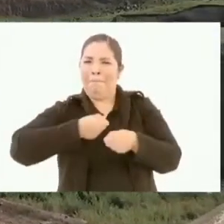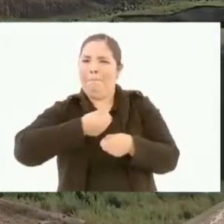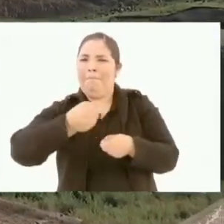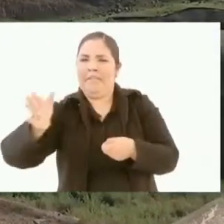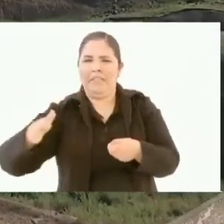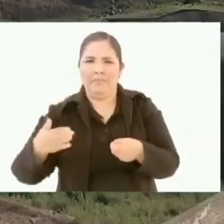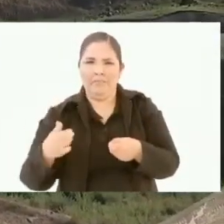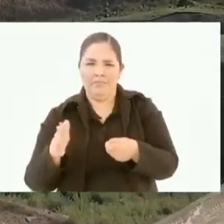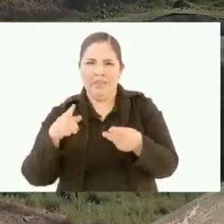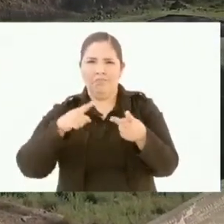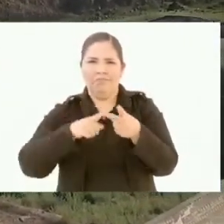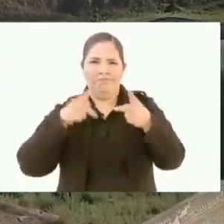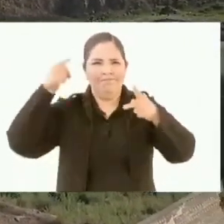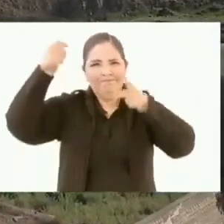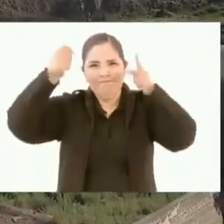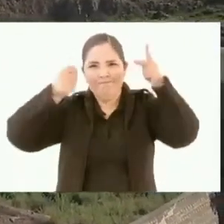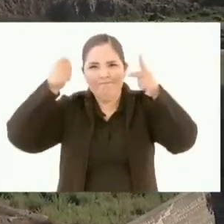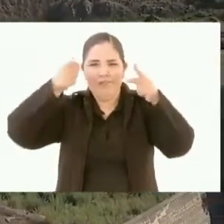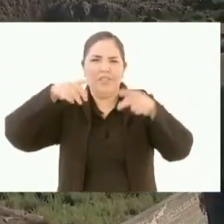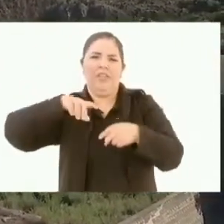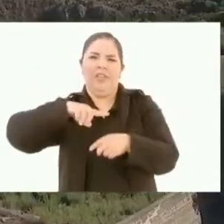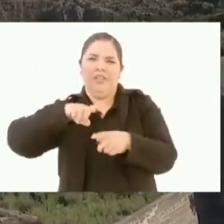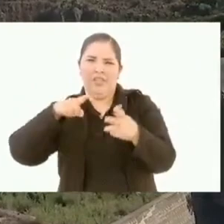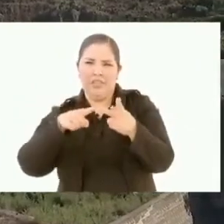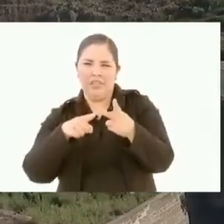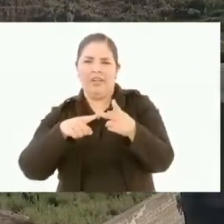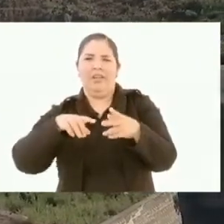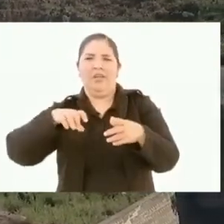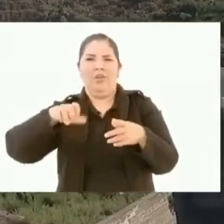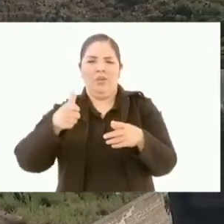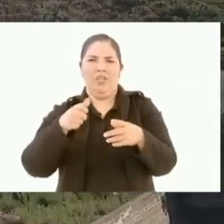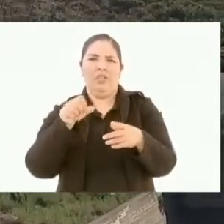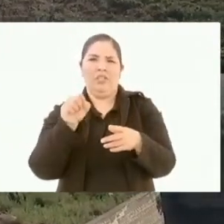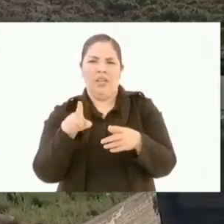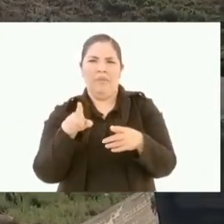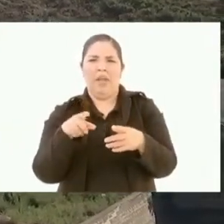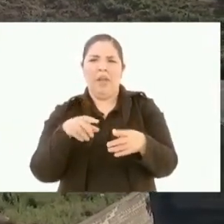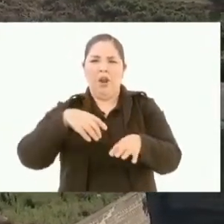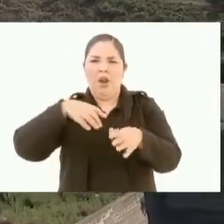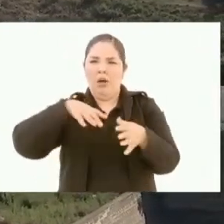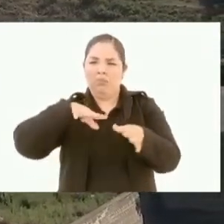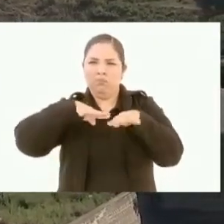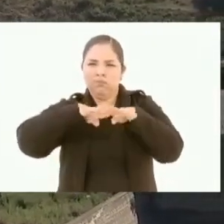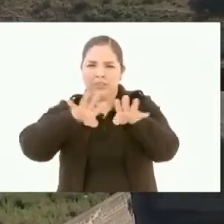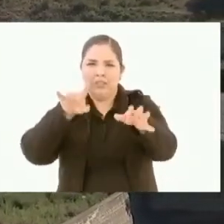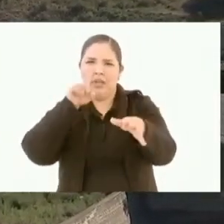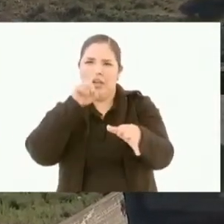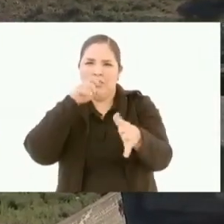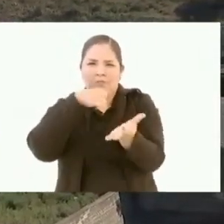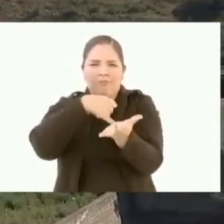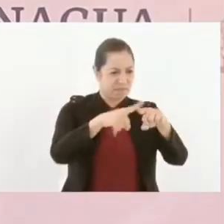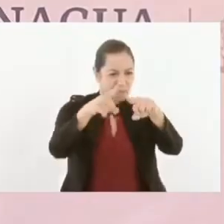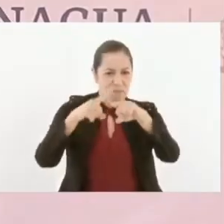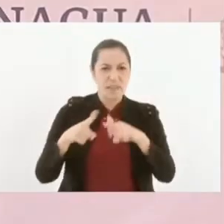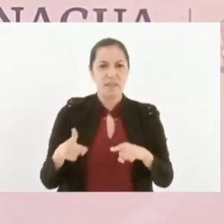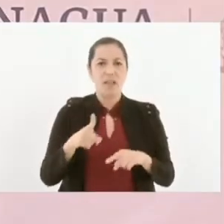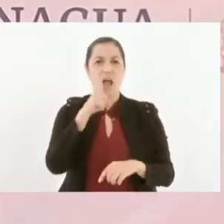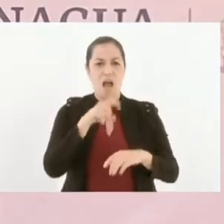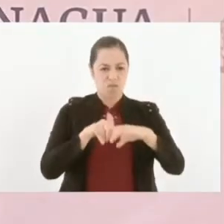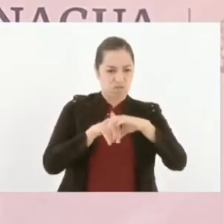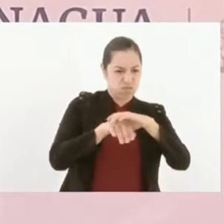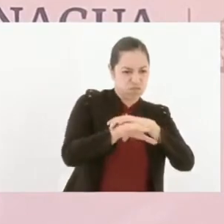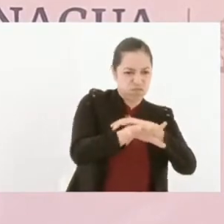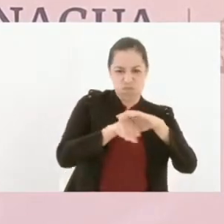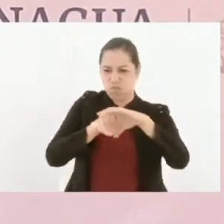seguir mejorando los distritos de riego, ampliando los distritos de riego